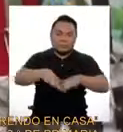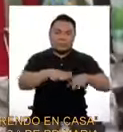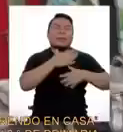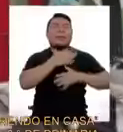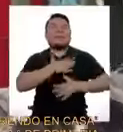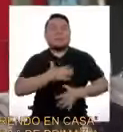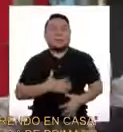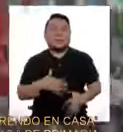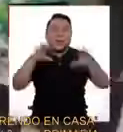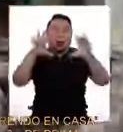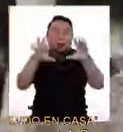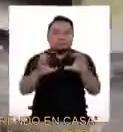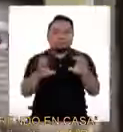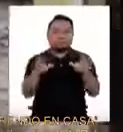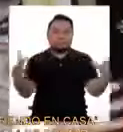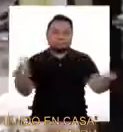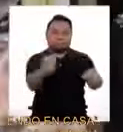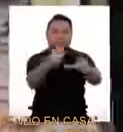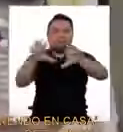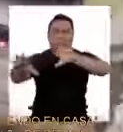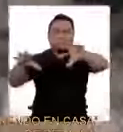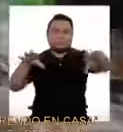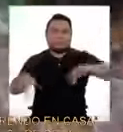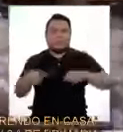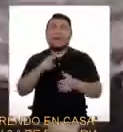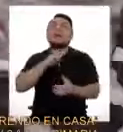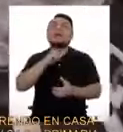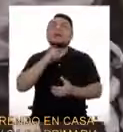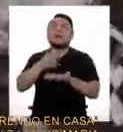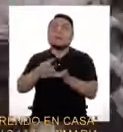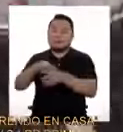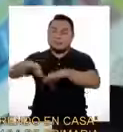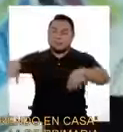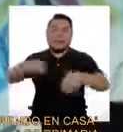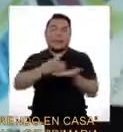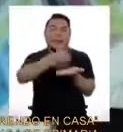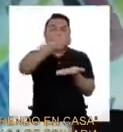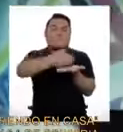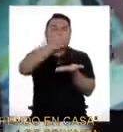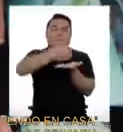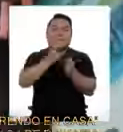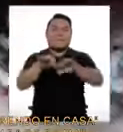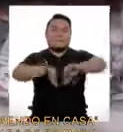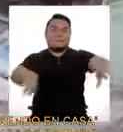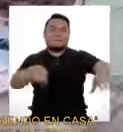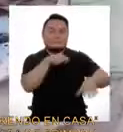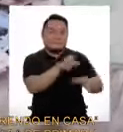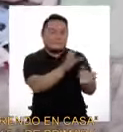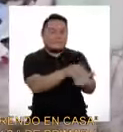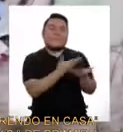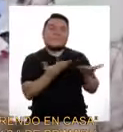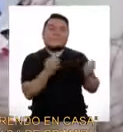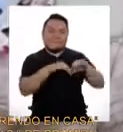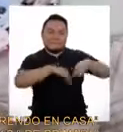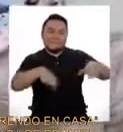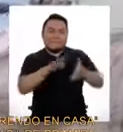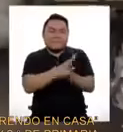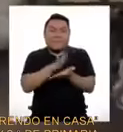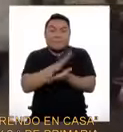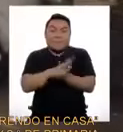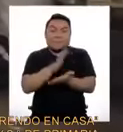distinto, se siente distinto. Latas por un lado, plásticos por otro, un pedazo de tu infancia. La propaganda que dejan debajo